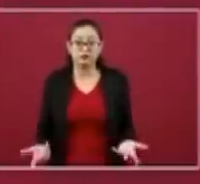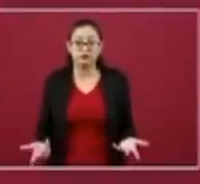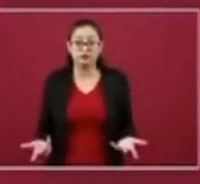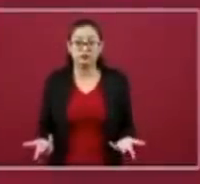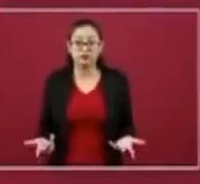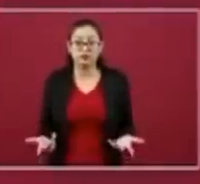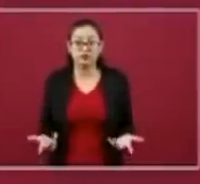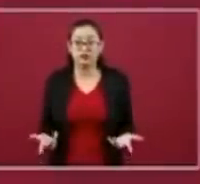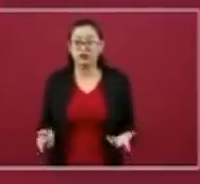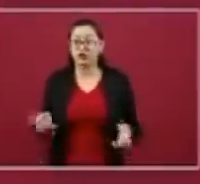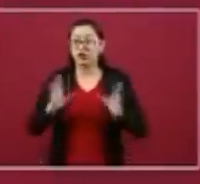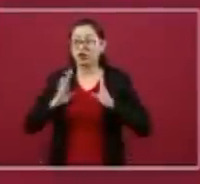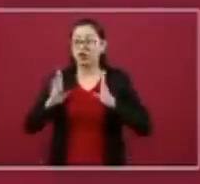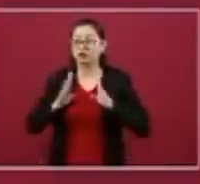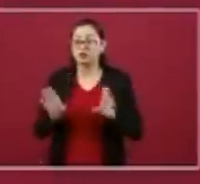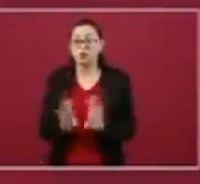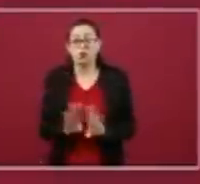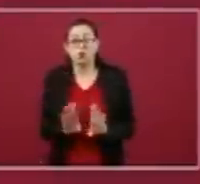¿cómo va a estar el ejército